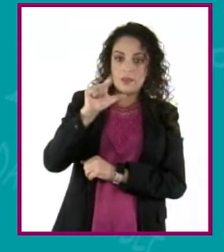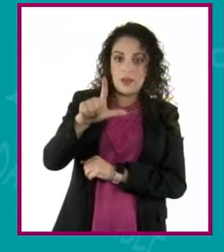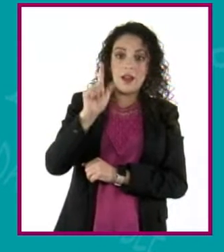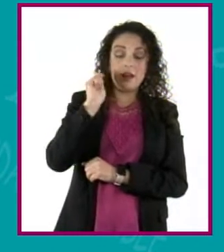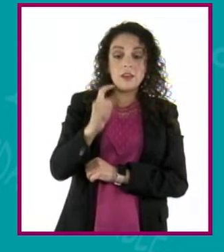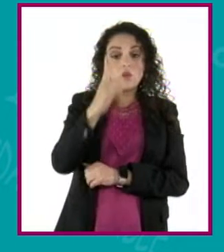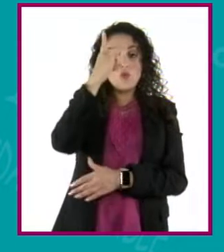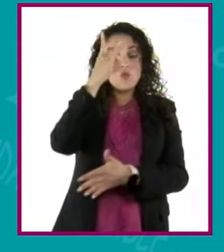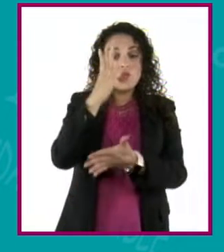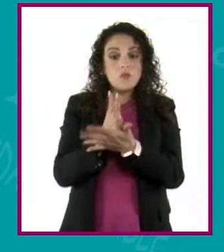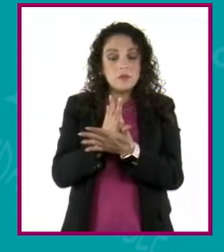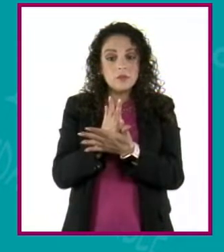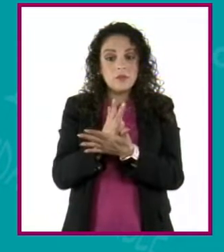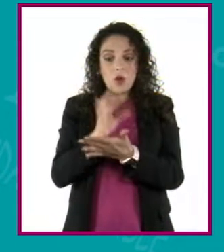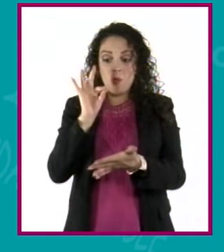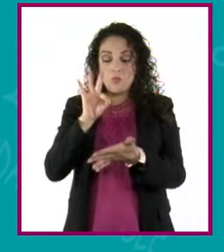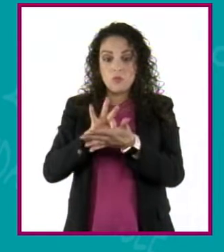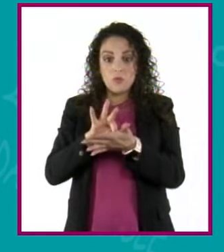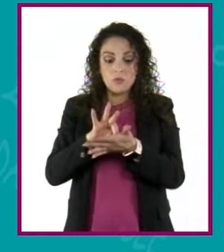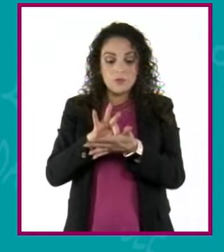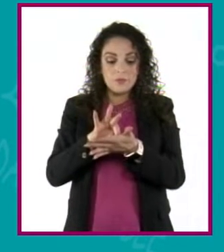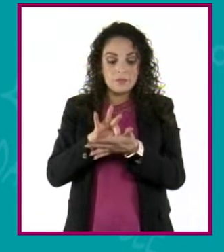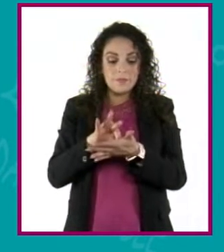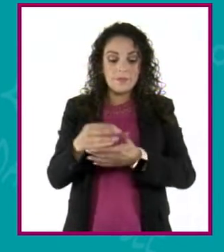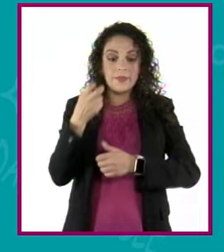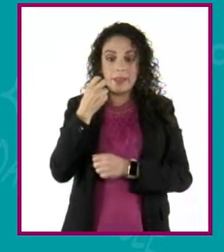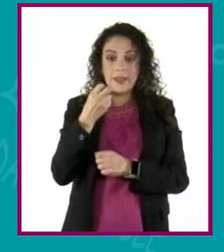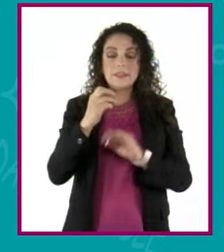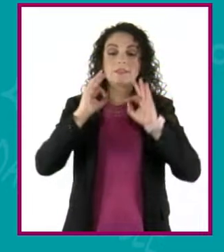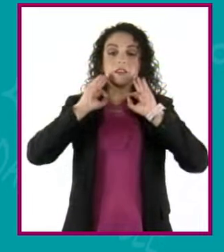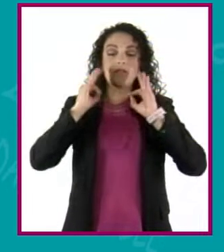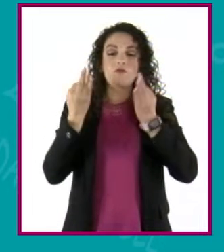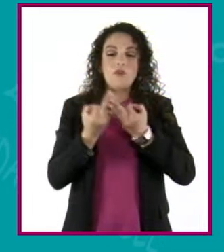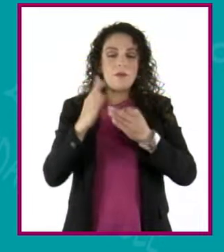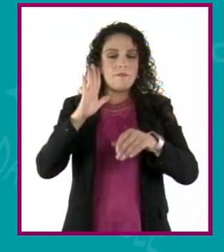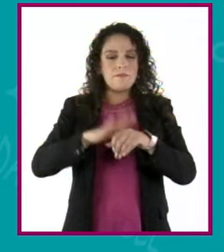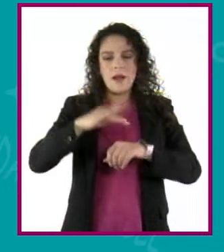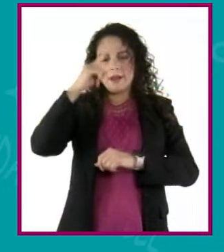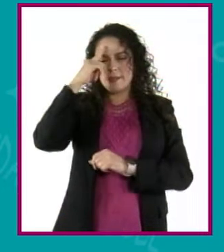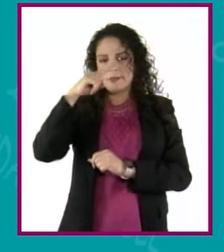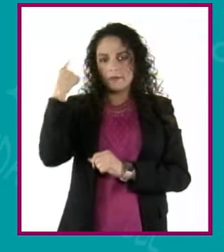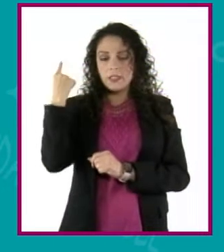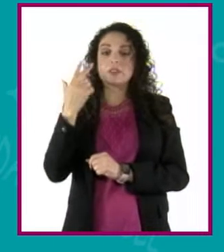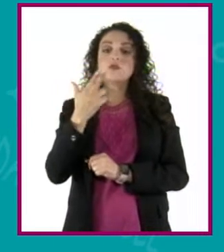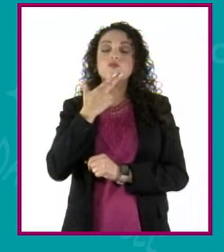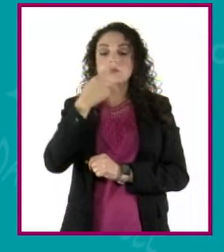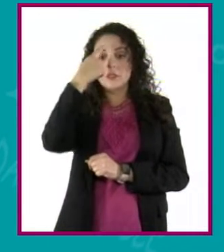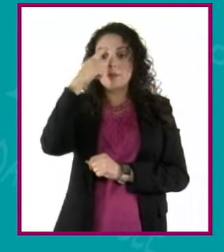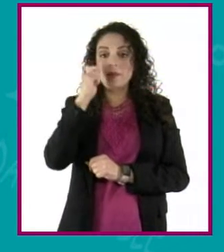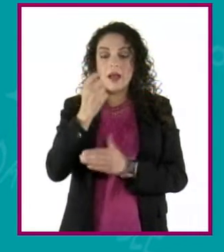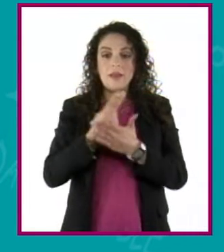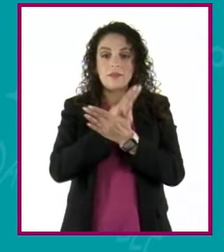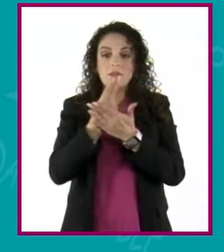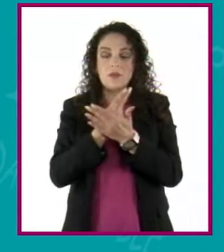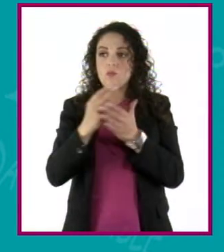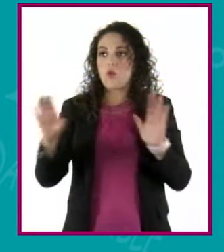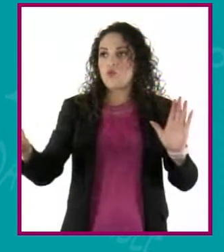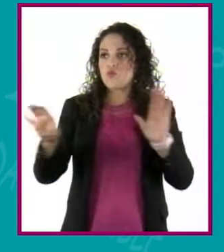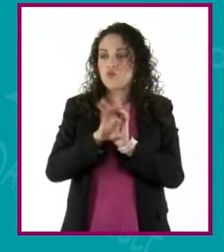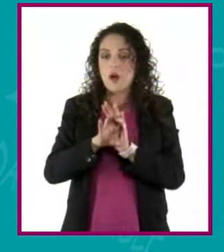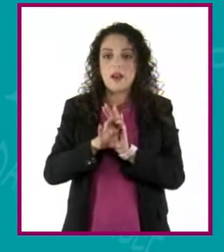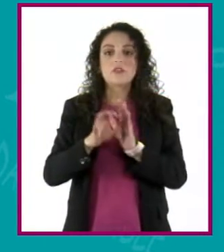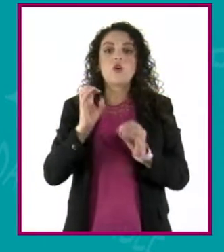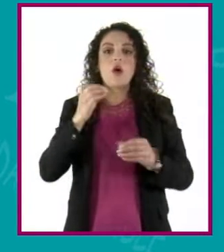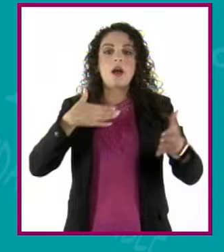único punto de fuga en el que todo converge. Es la forma de perspectiva más sencilla y se suele utilizar para dibujar habitaciones,